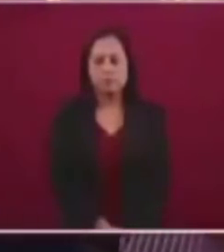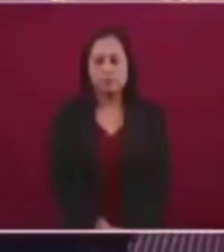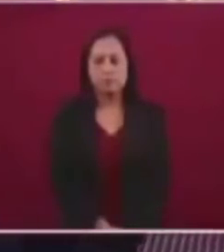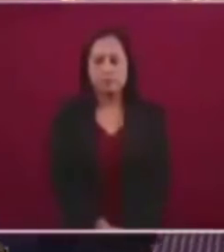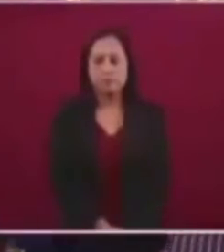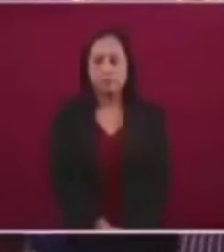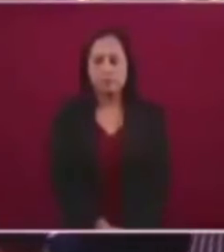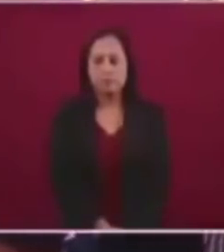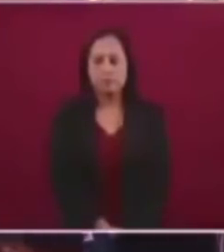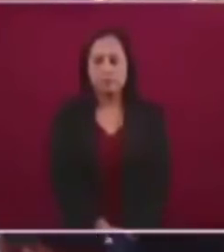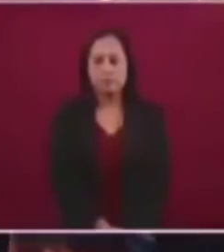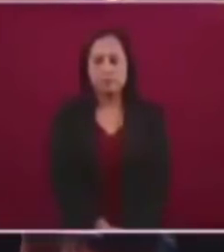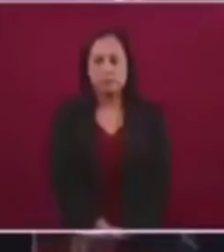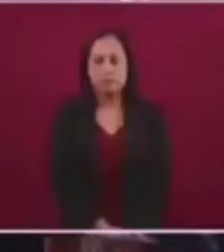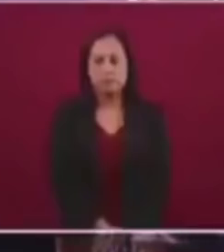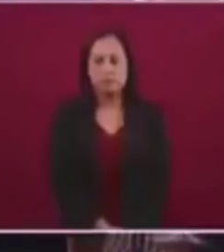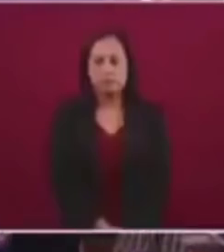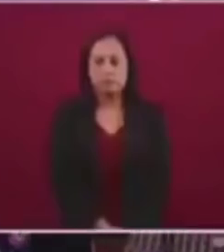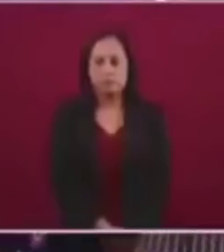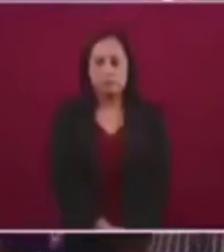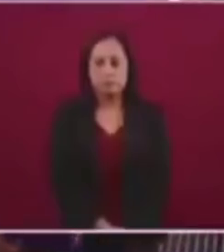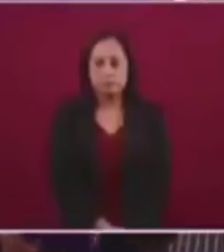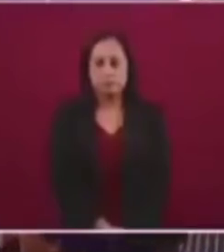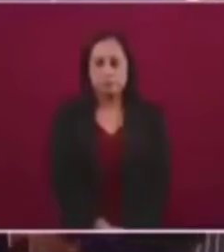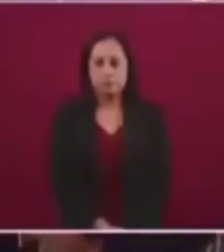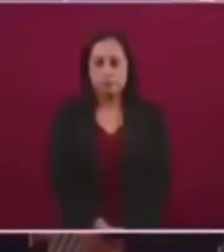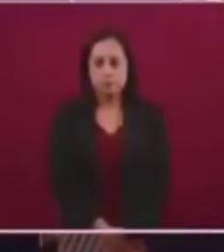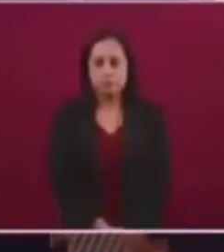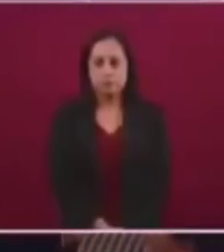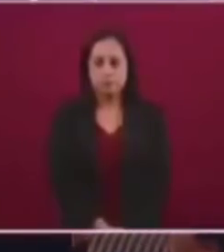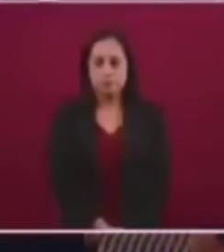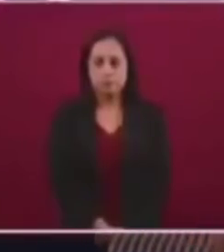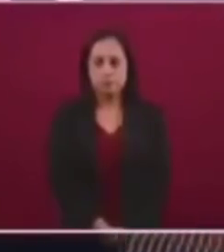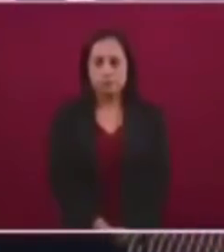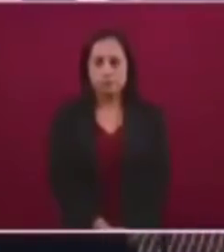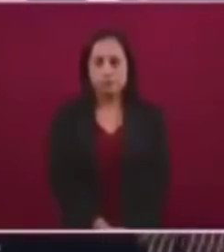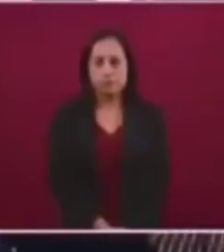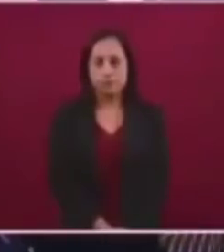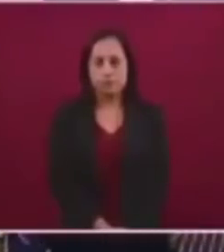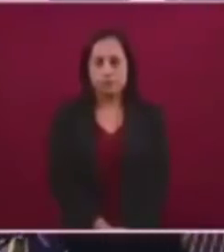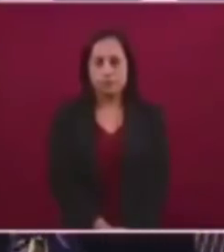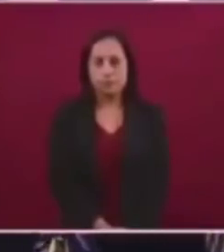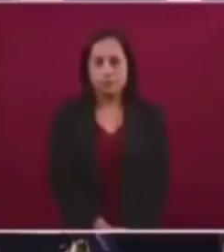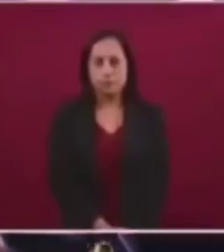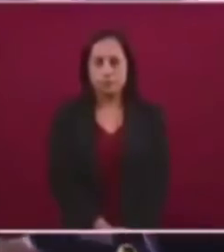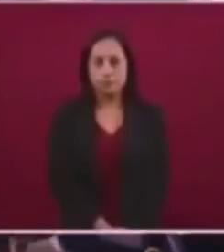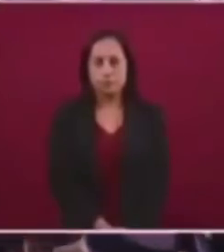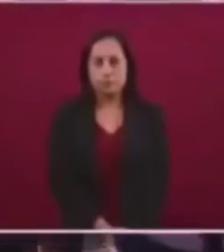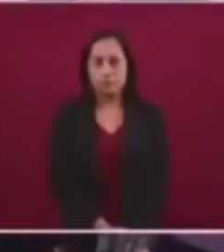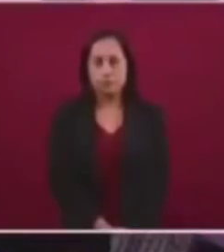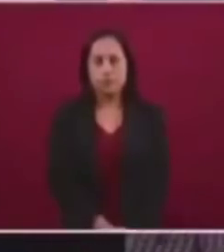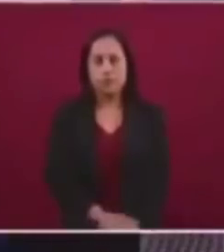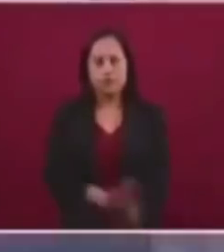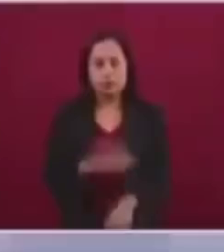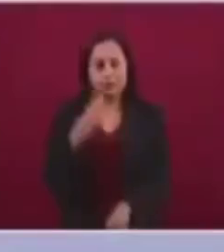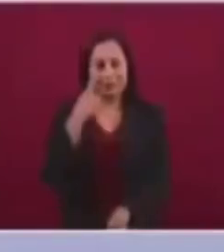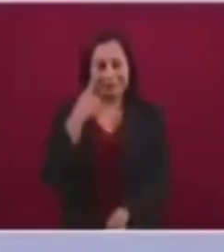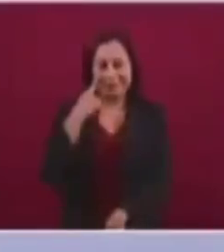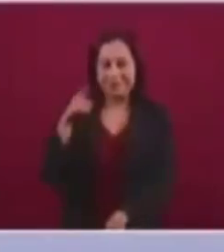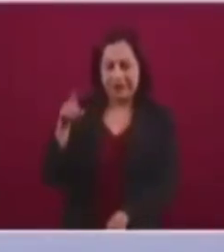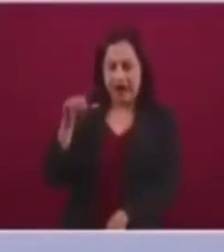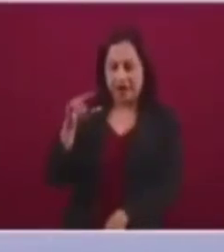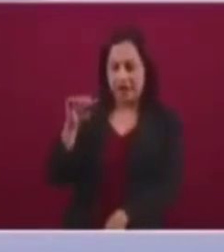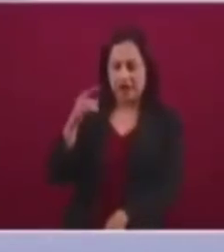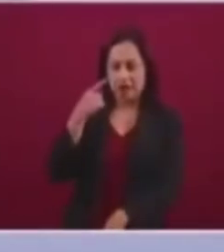Pues yo creo que esas armas no tienen balas. No, yo no creo que tengan balas, sí, eso no puede tener balas. Porque es un peligro para la sociedad